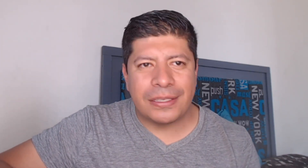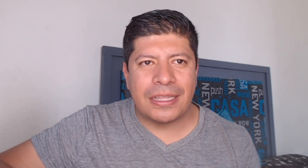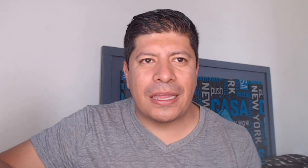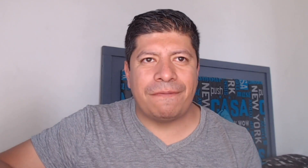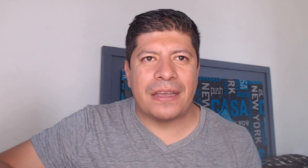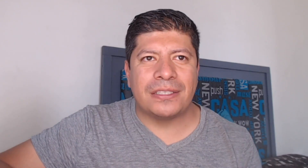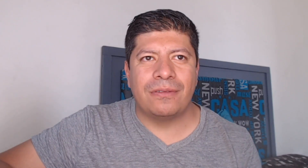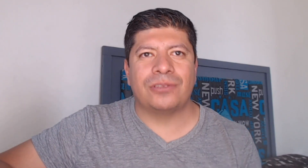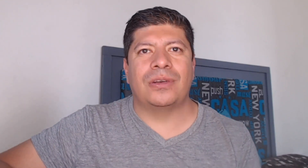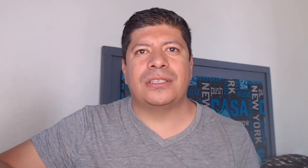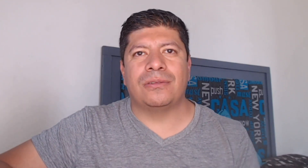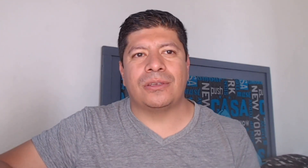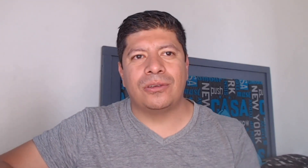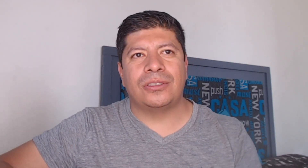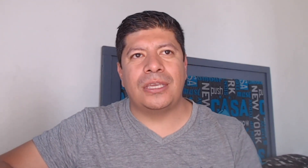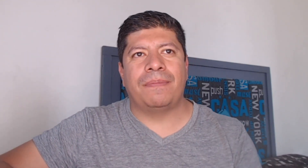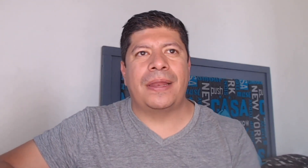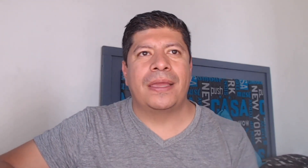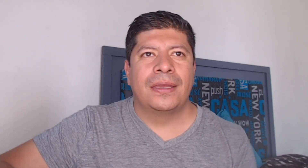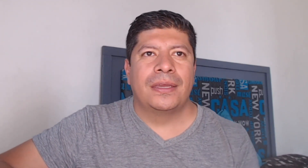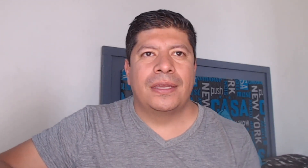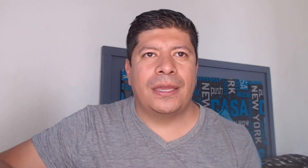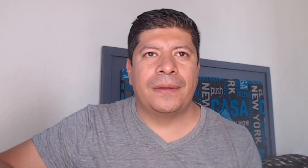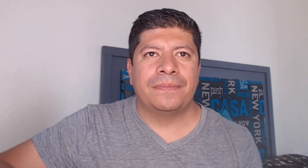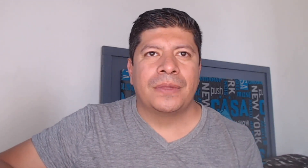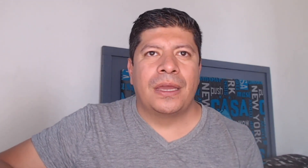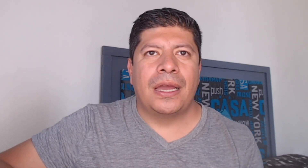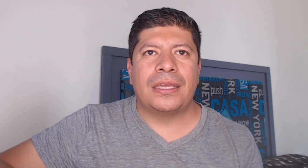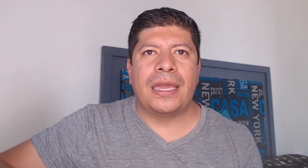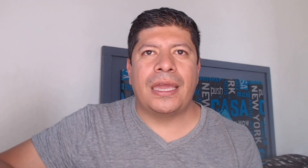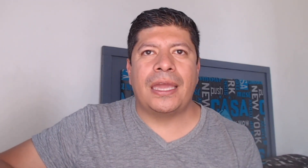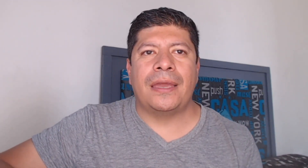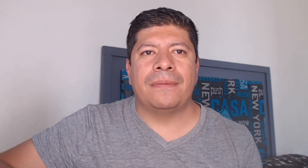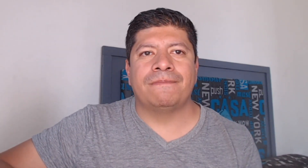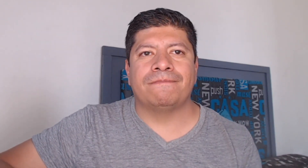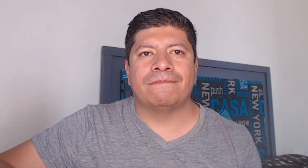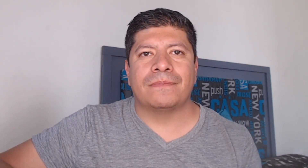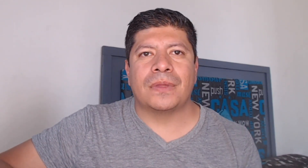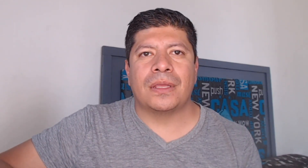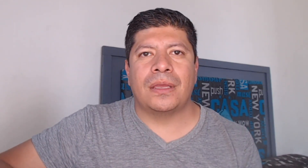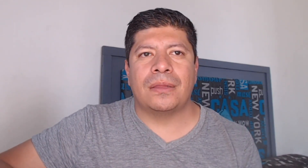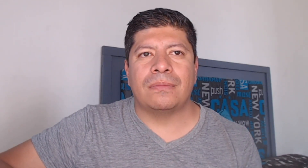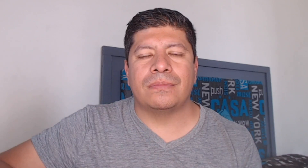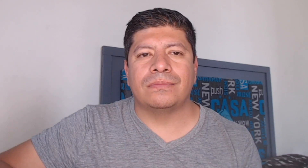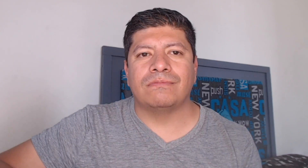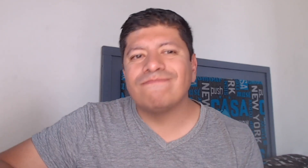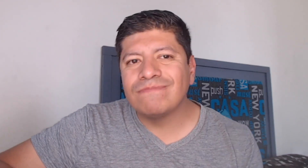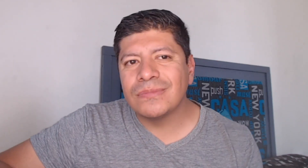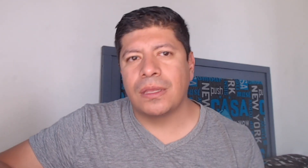No es nada fácil, no es una situación simple. Hay que